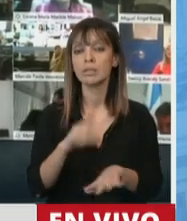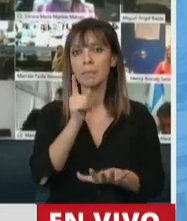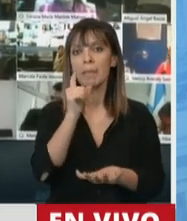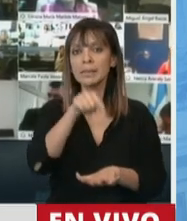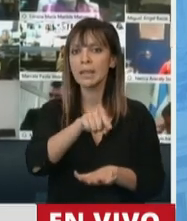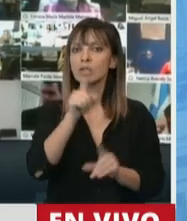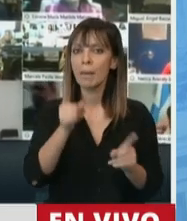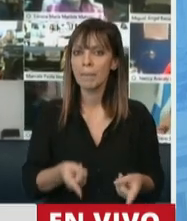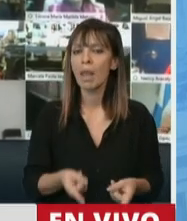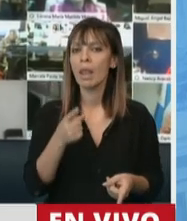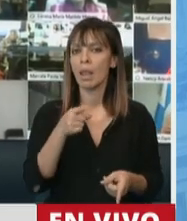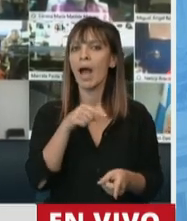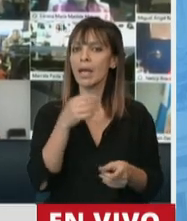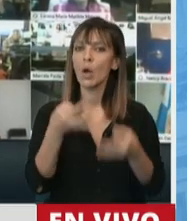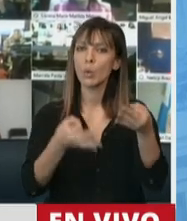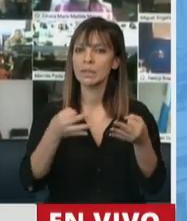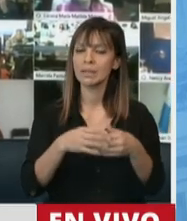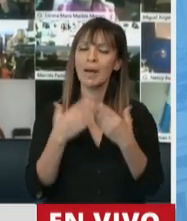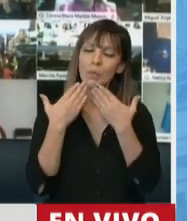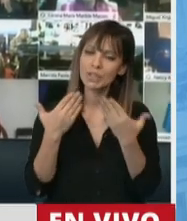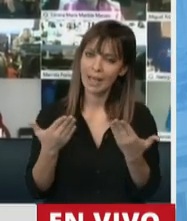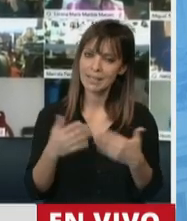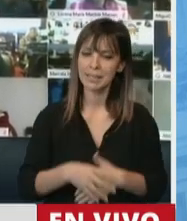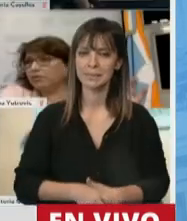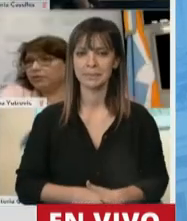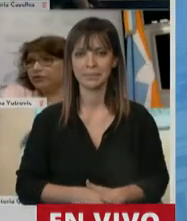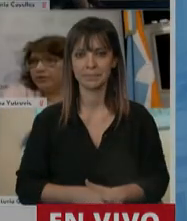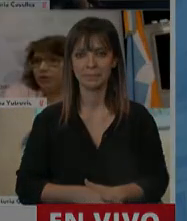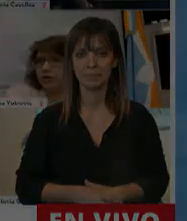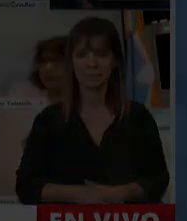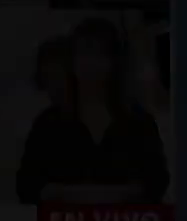hacemos también ahí justicia. Muchísimas gracias, señor presidente. Gracias, diputada.